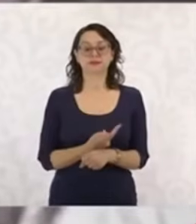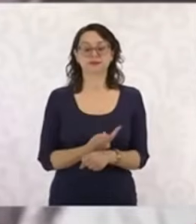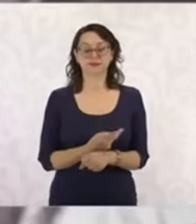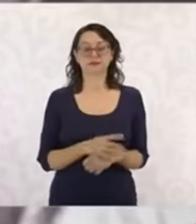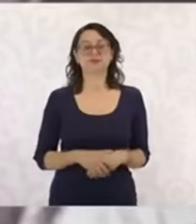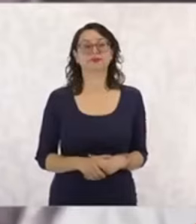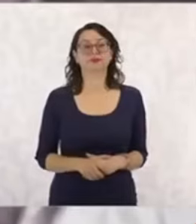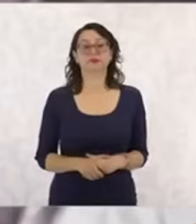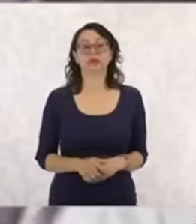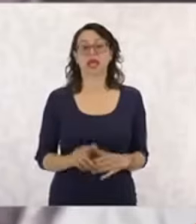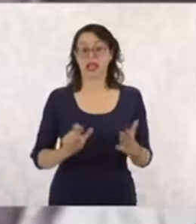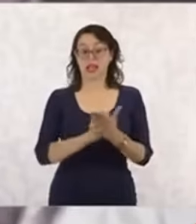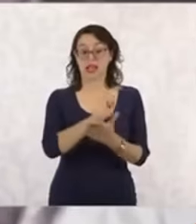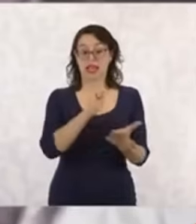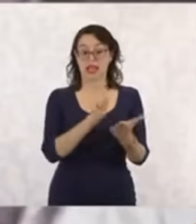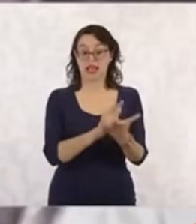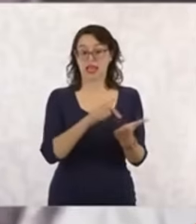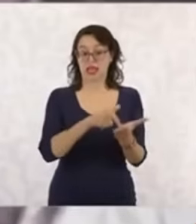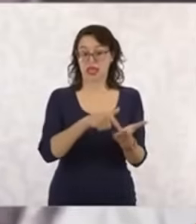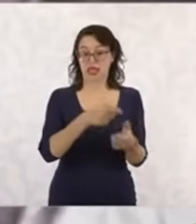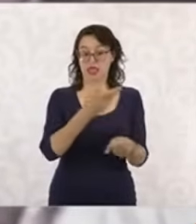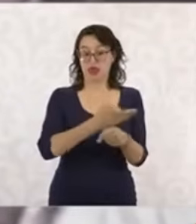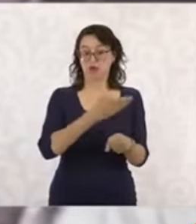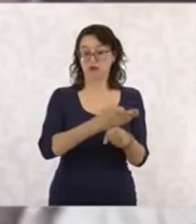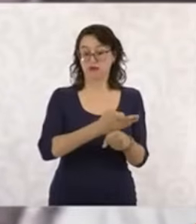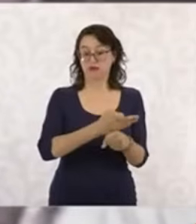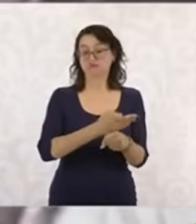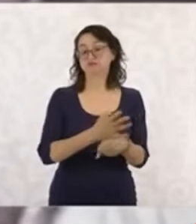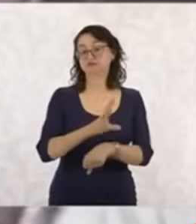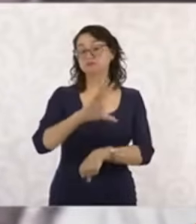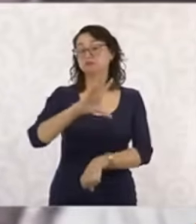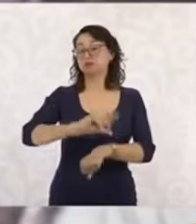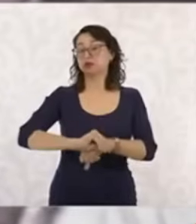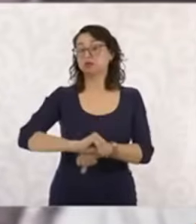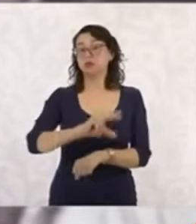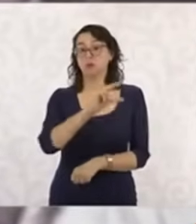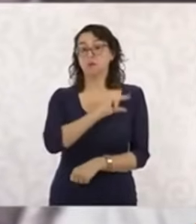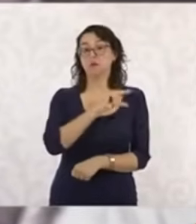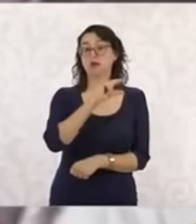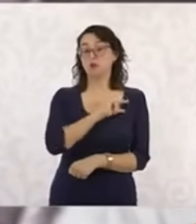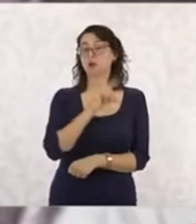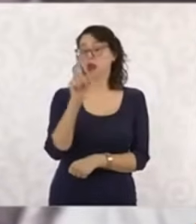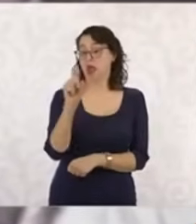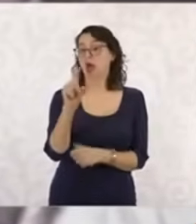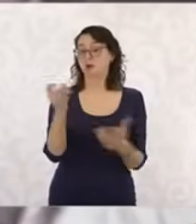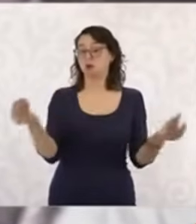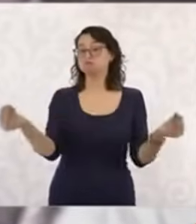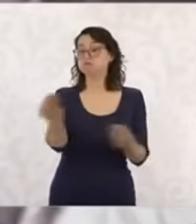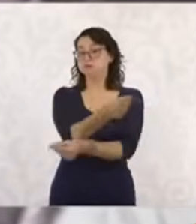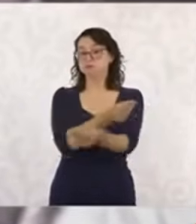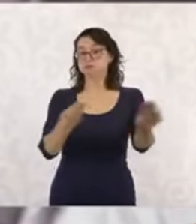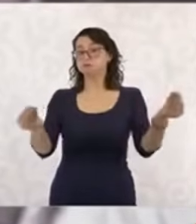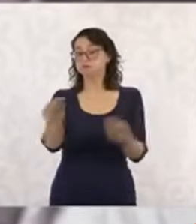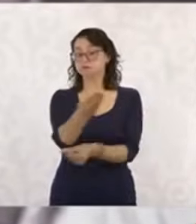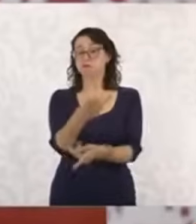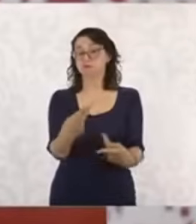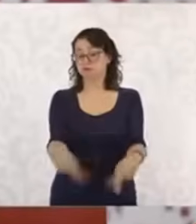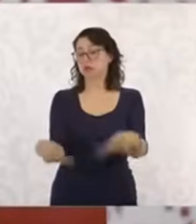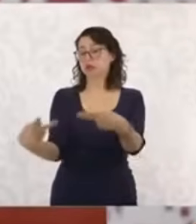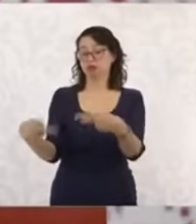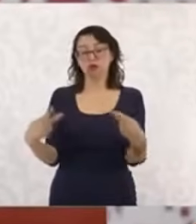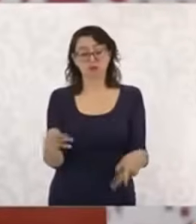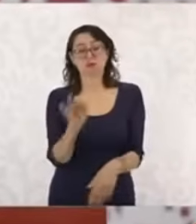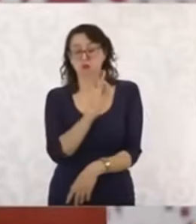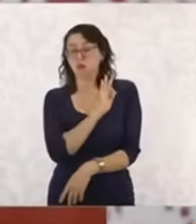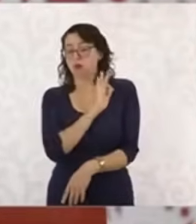ley permite un esquema de transmisiones entre particulares en donde prácticamente pueden vender sus títulos de concesión